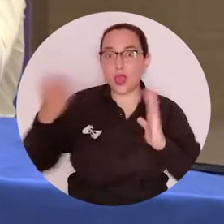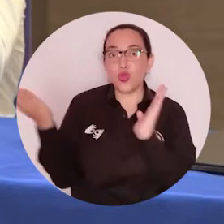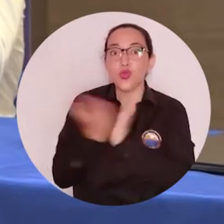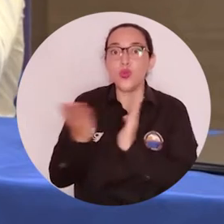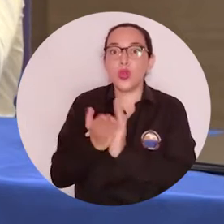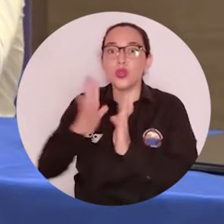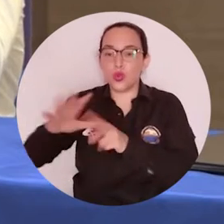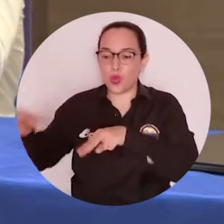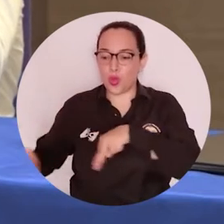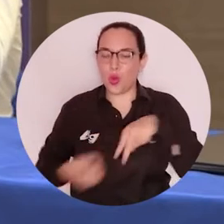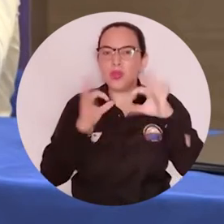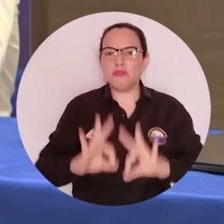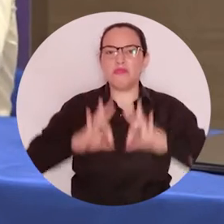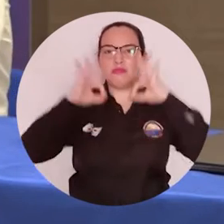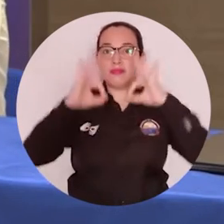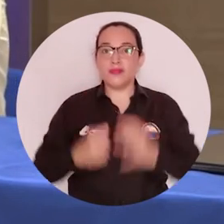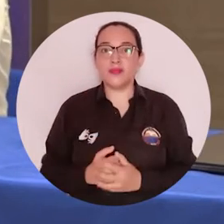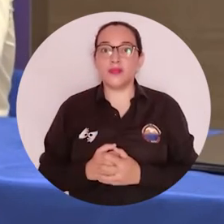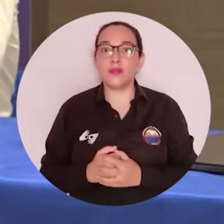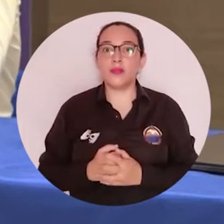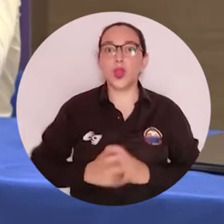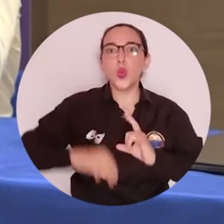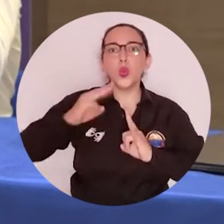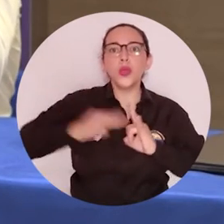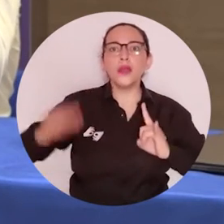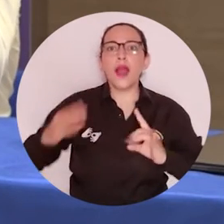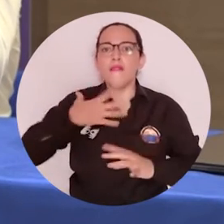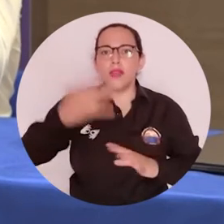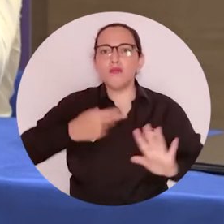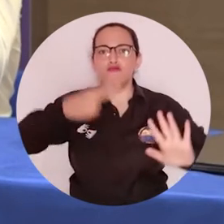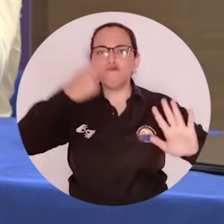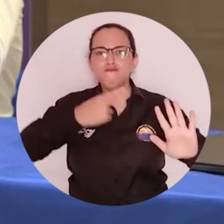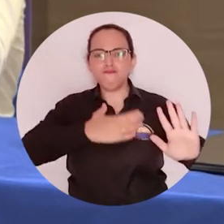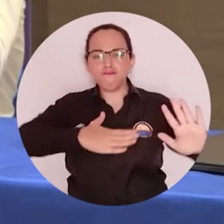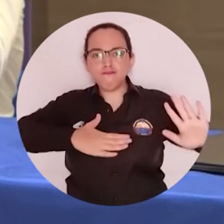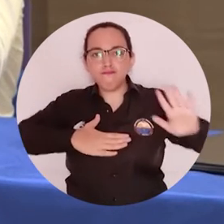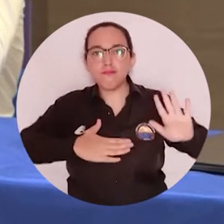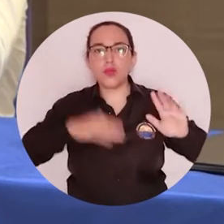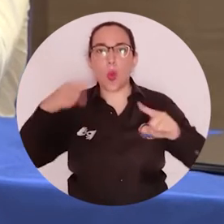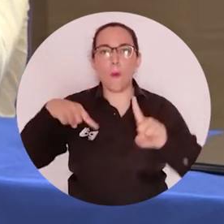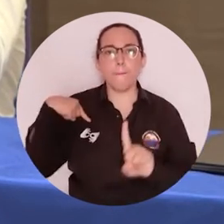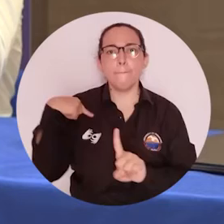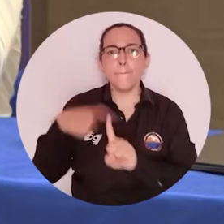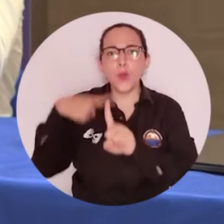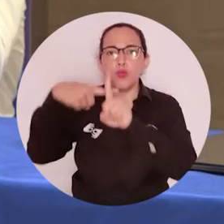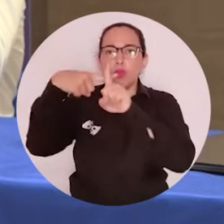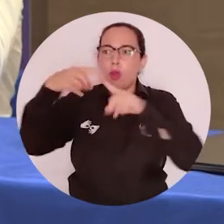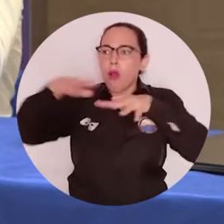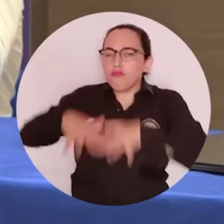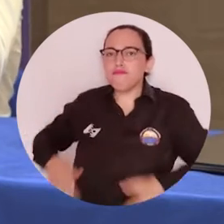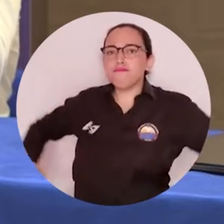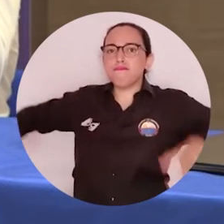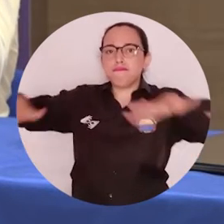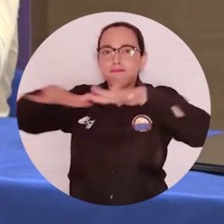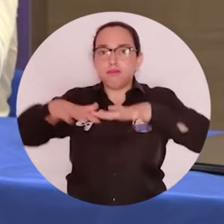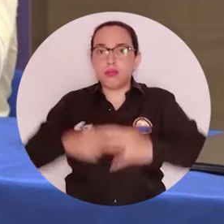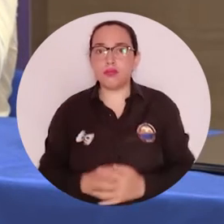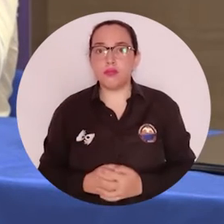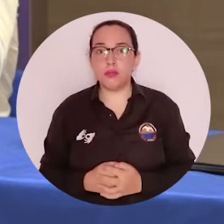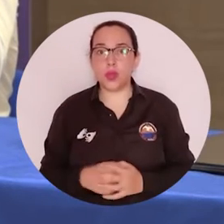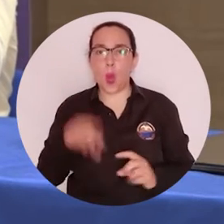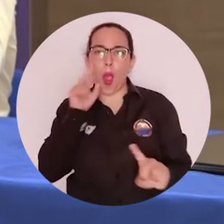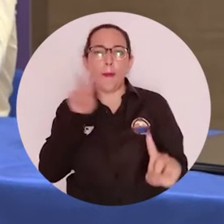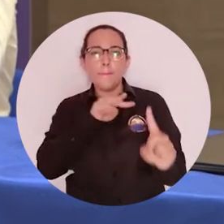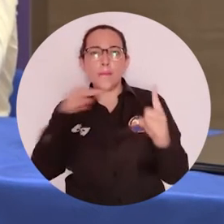de la educación de alta calidad, una universidad comprometida con la transformación positiva de nuestro entorno y del territorio, desde una